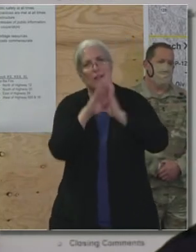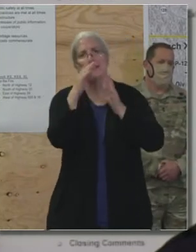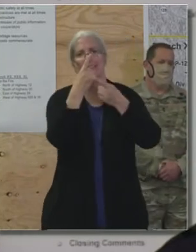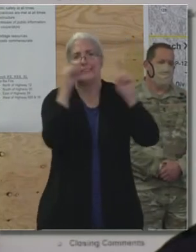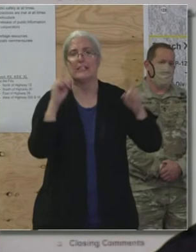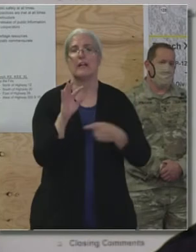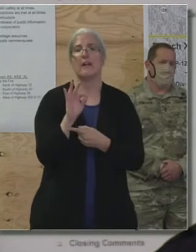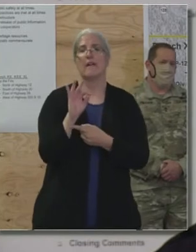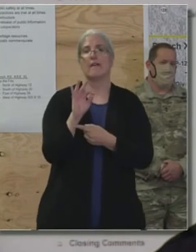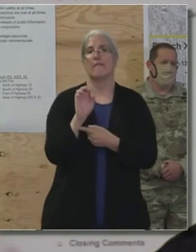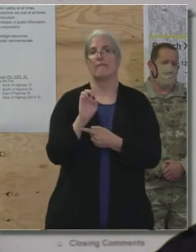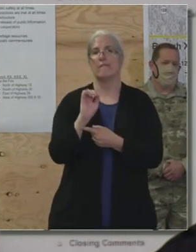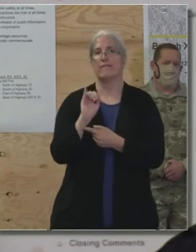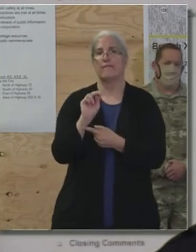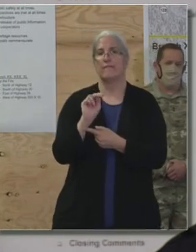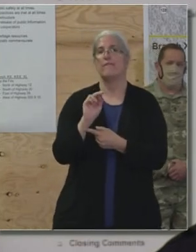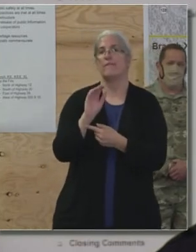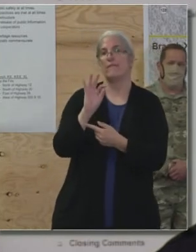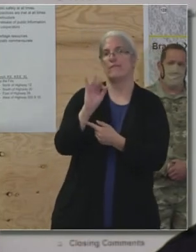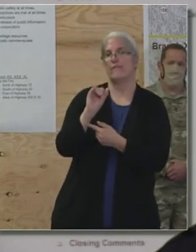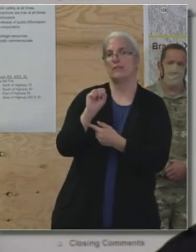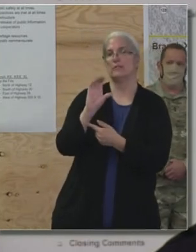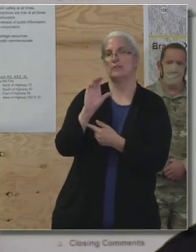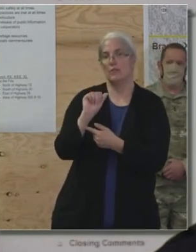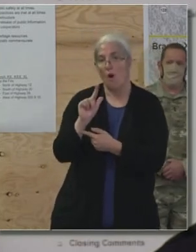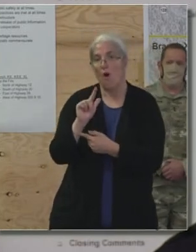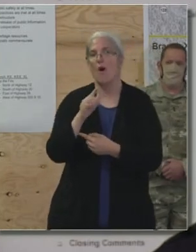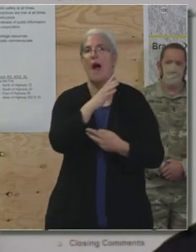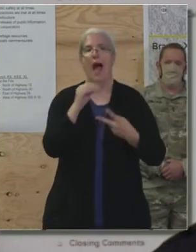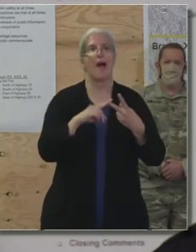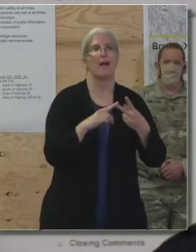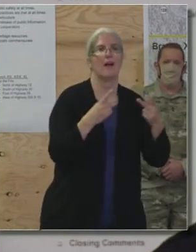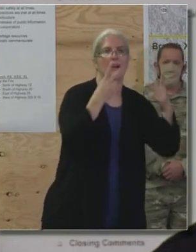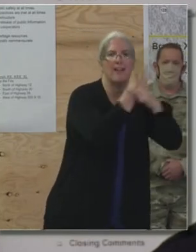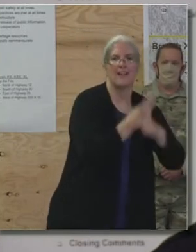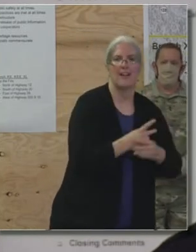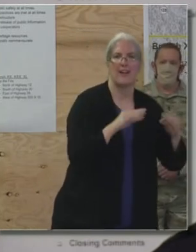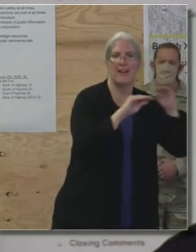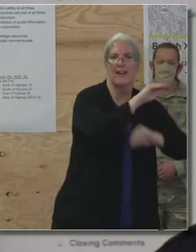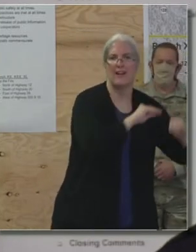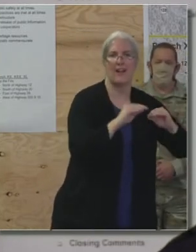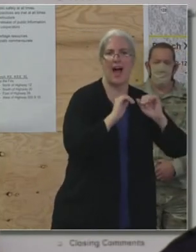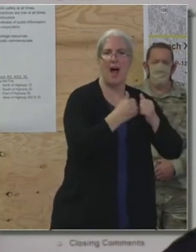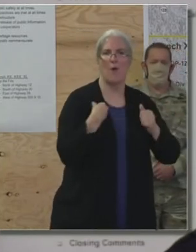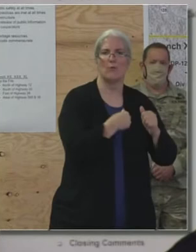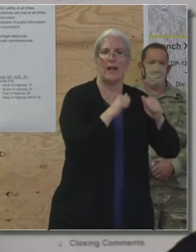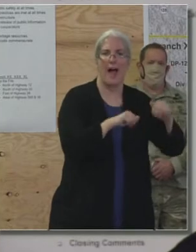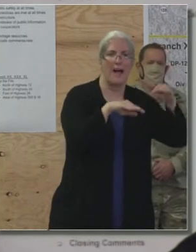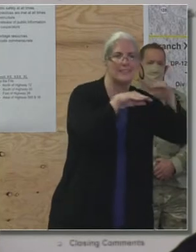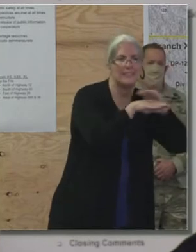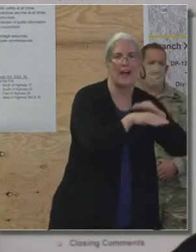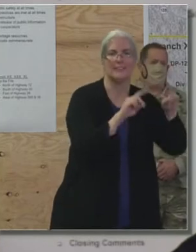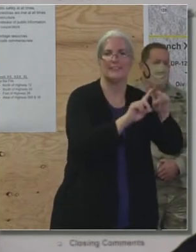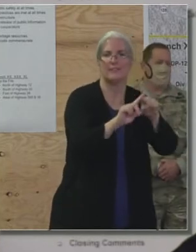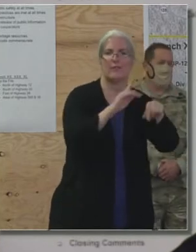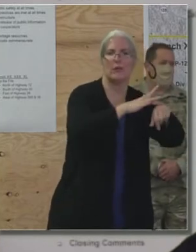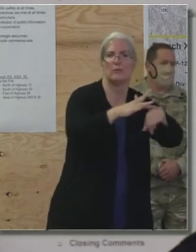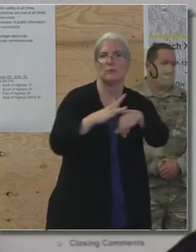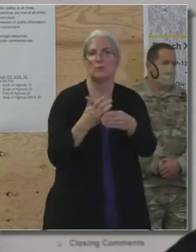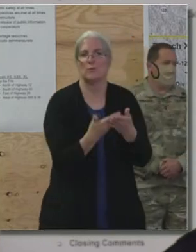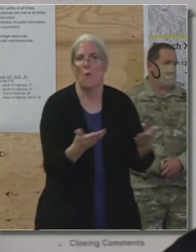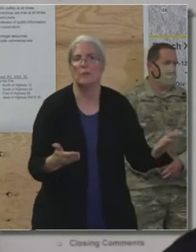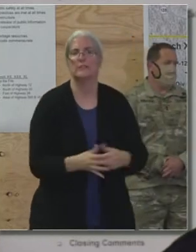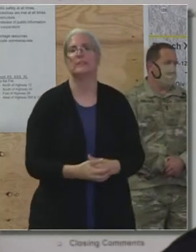y logístico ayuda a individuos y también ayuda con tener más acceso a recursos para poder